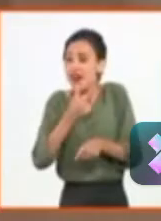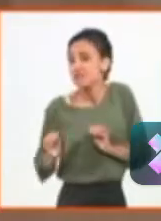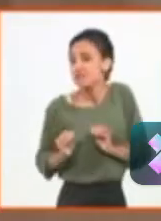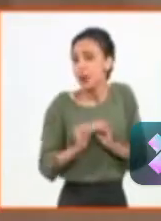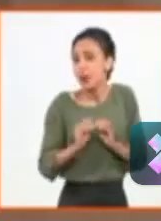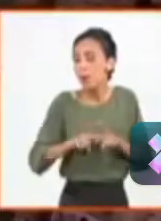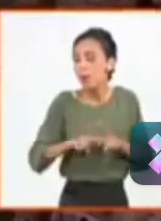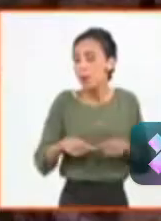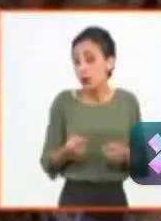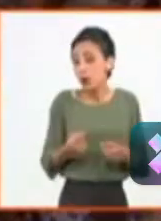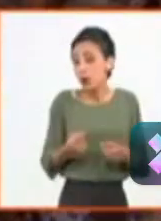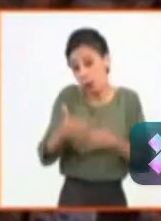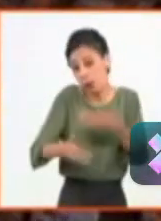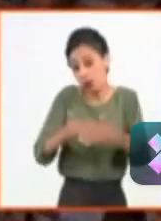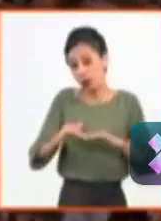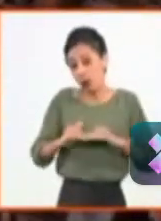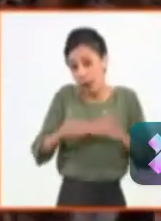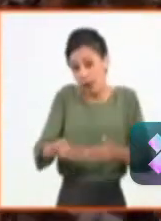que sea más vulnerable.